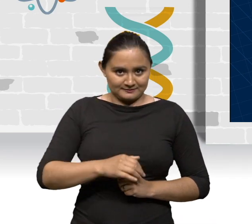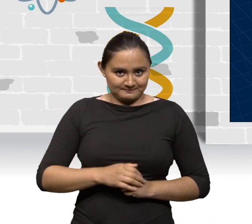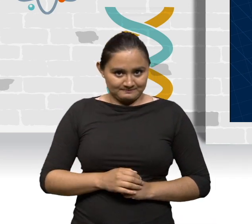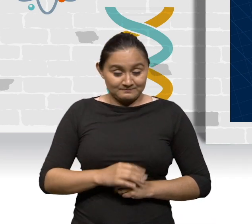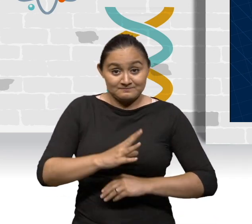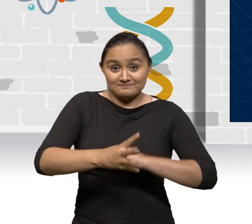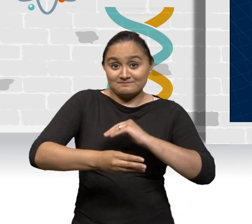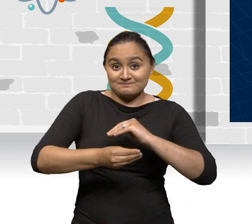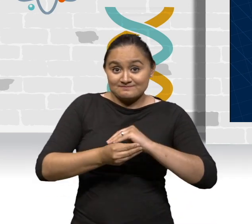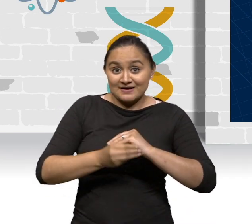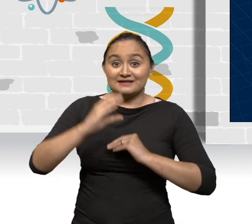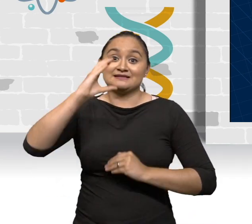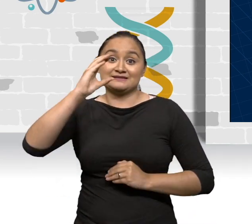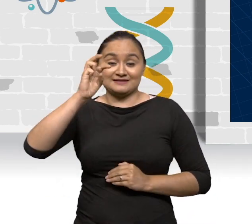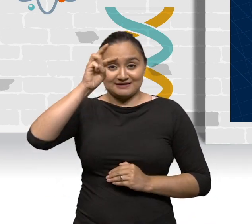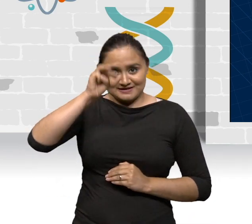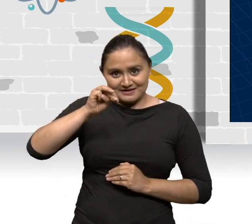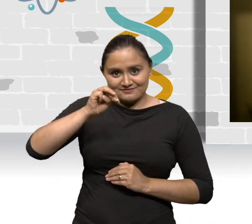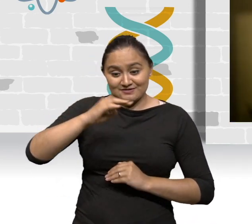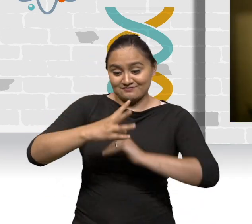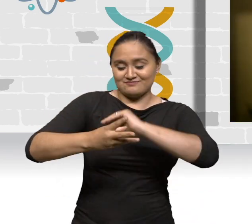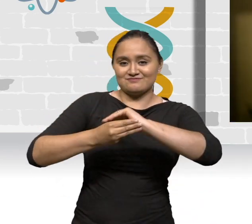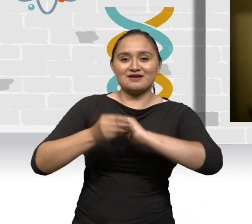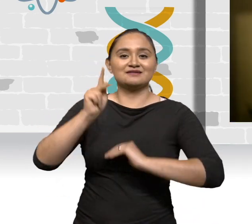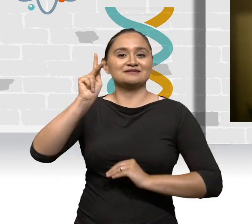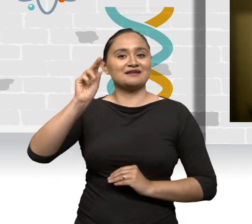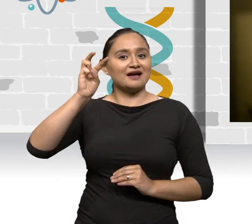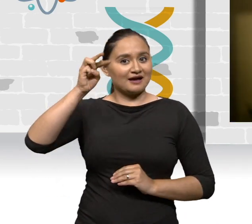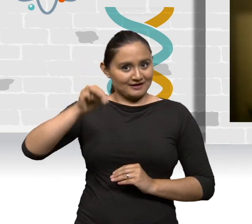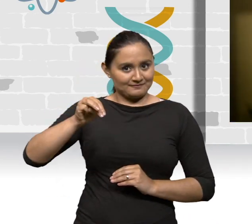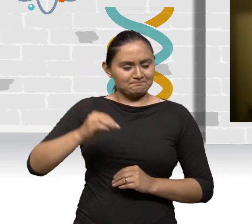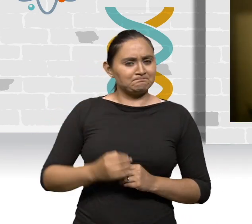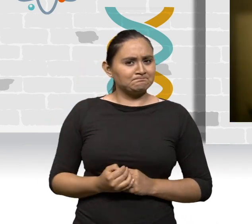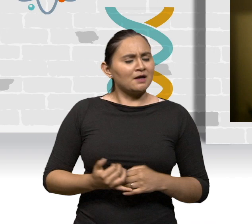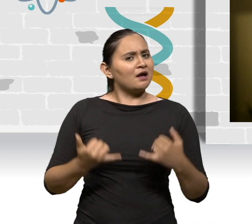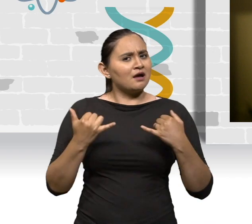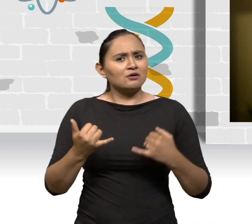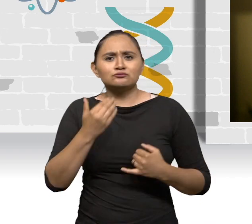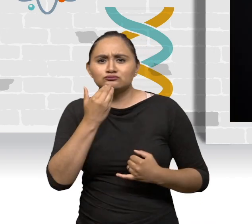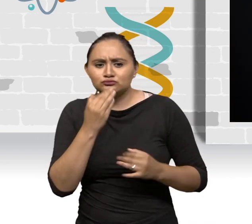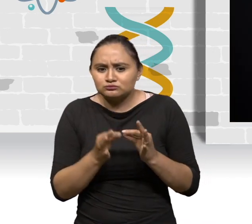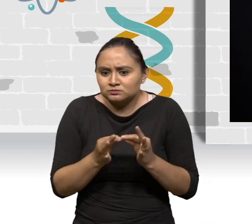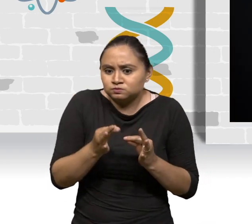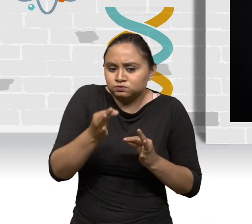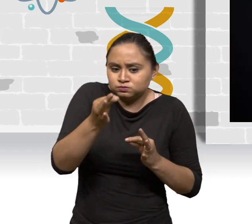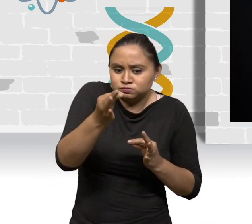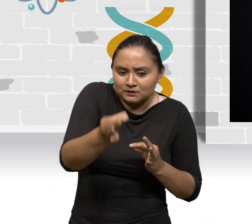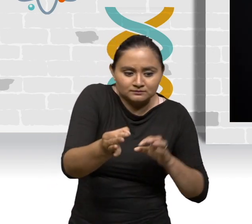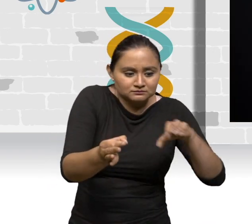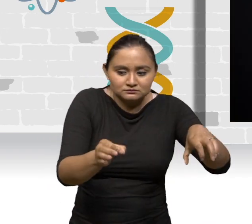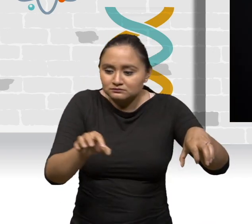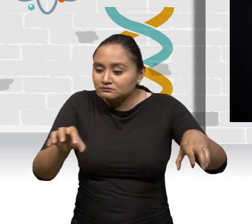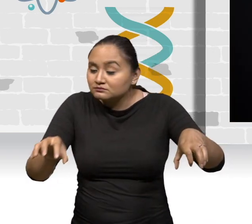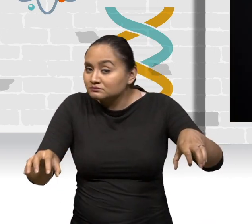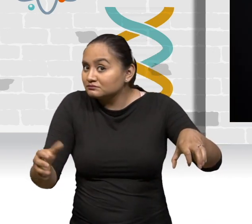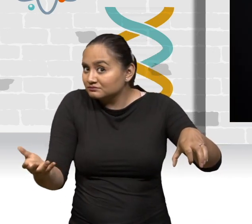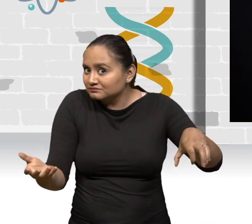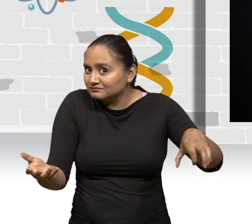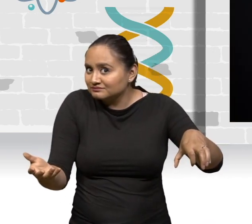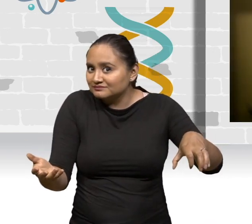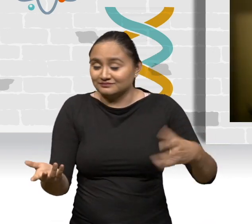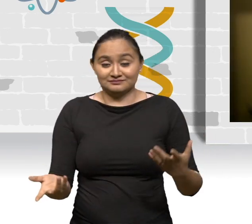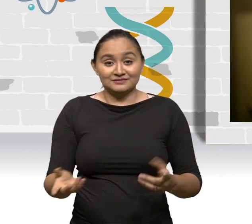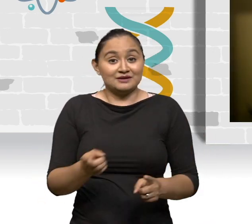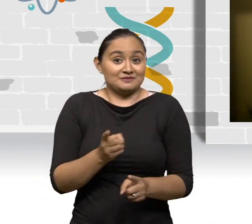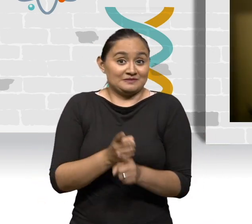el centímetro y el kilómetro. Ahora necesitamos una convención para poder medir y ubicar objetos al mismo